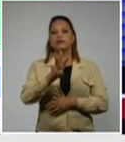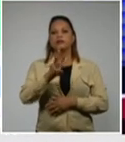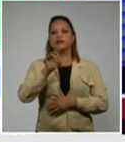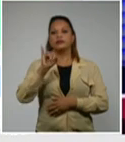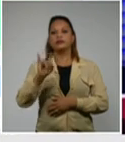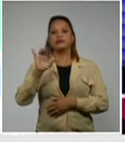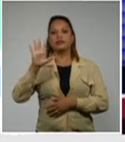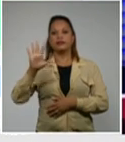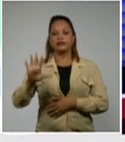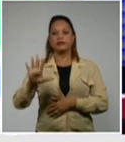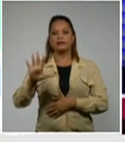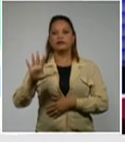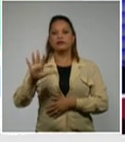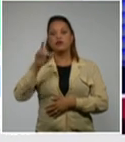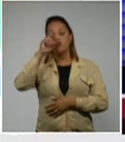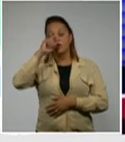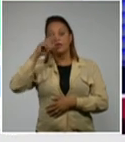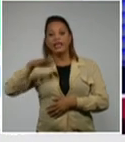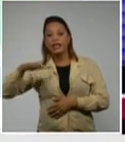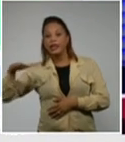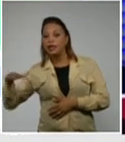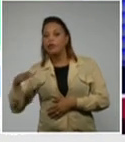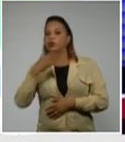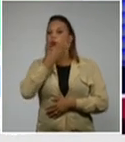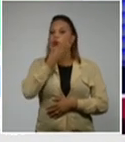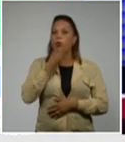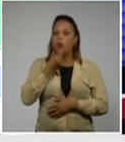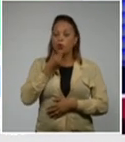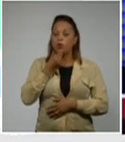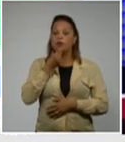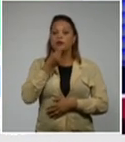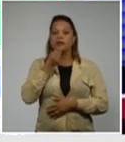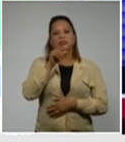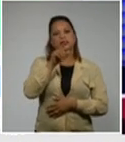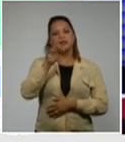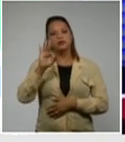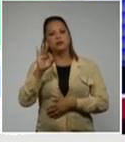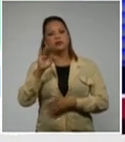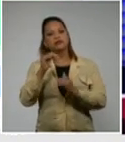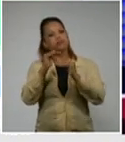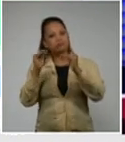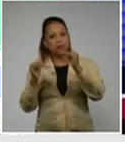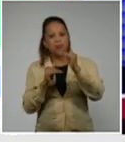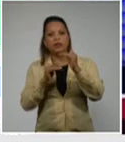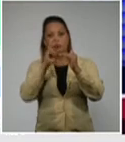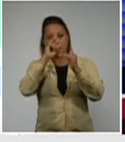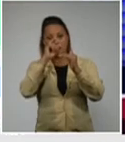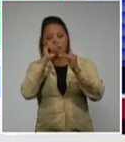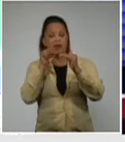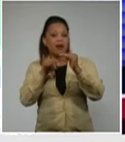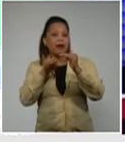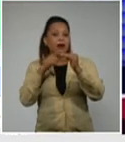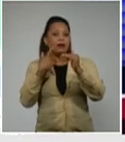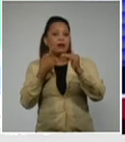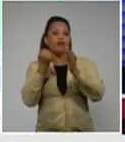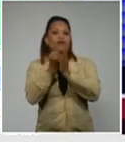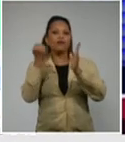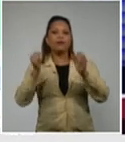5.365 niños, jóvenes, adolescentes de 18 y menos años de edad que han sido confirmados